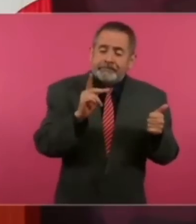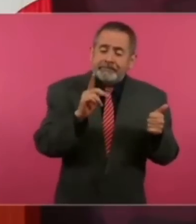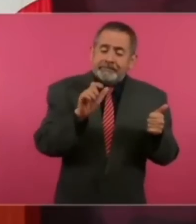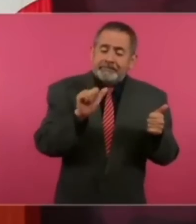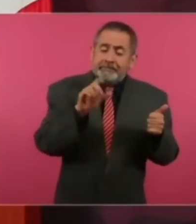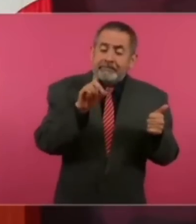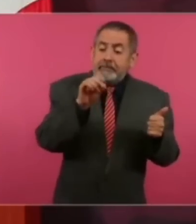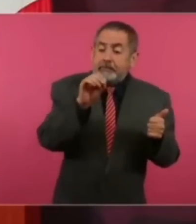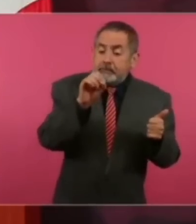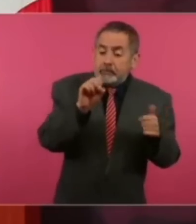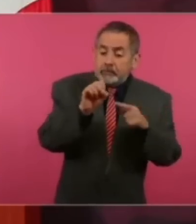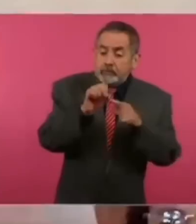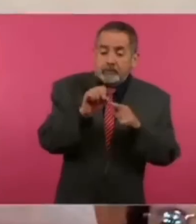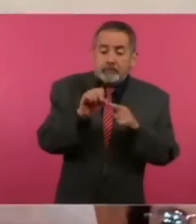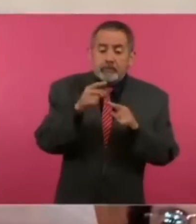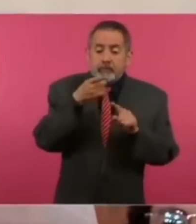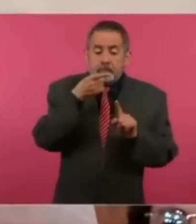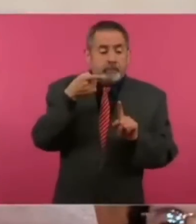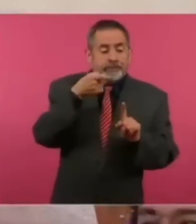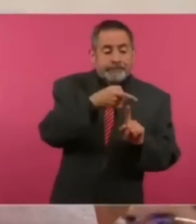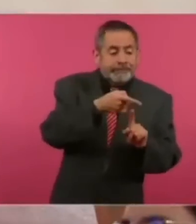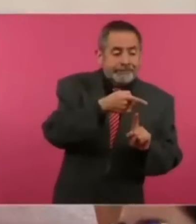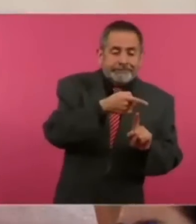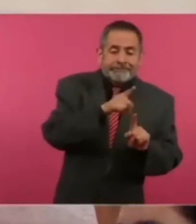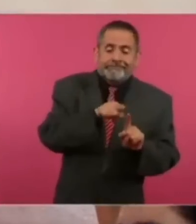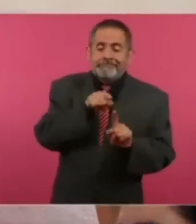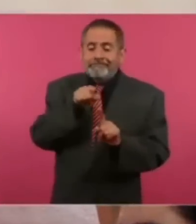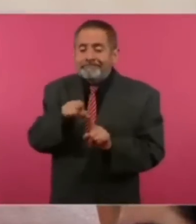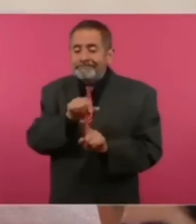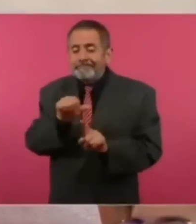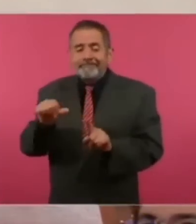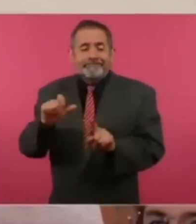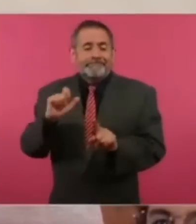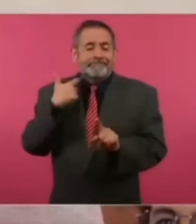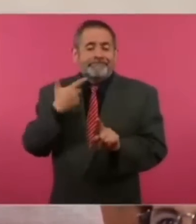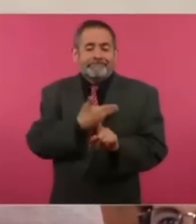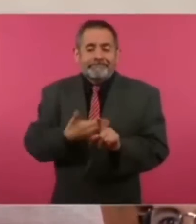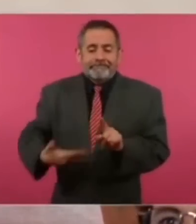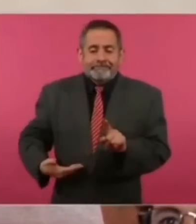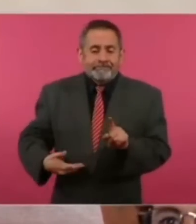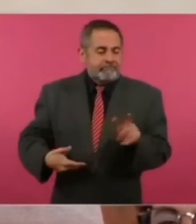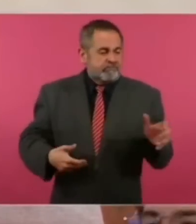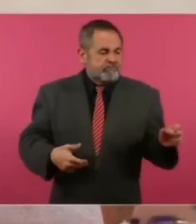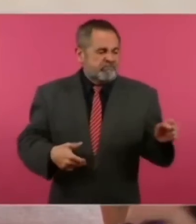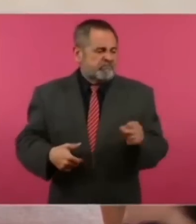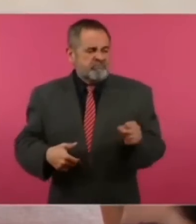oligarquía. Y hablaba yo de los que habían impuesto,